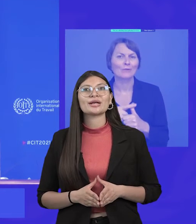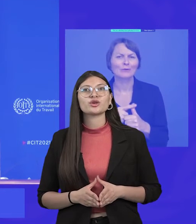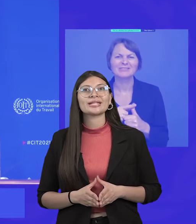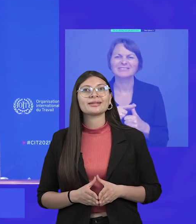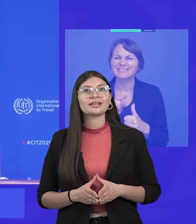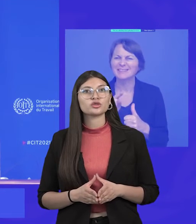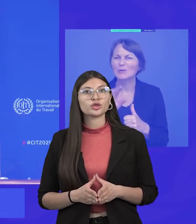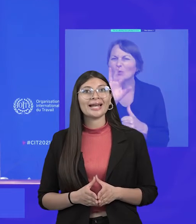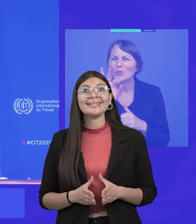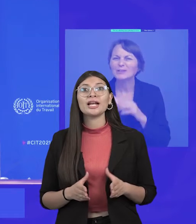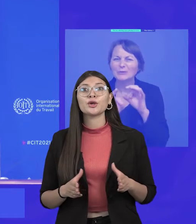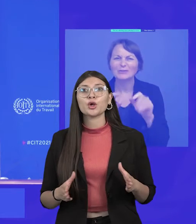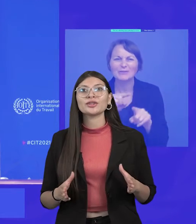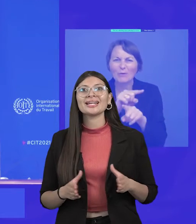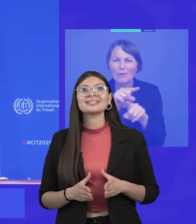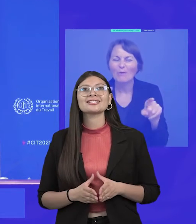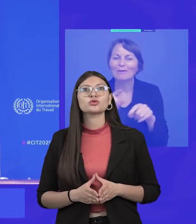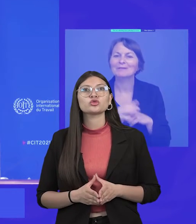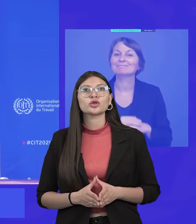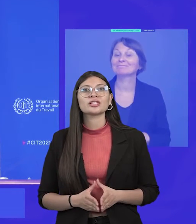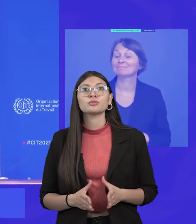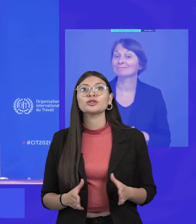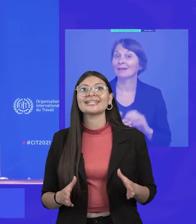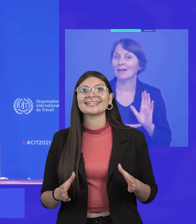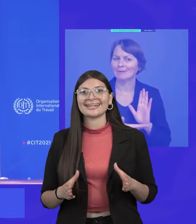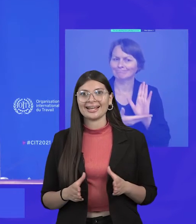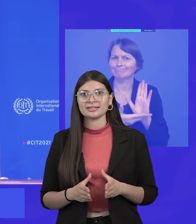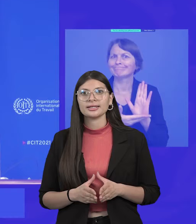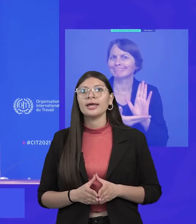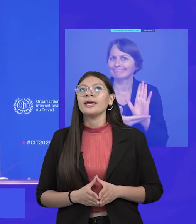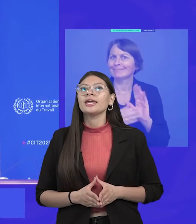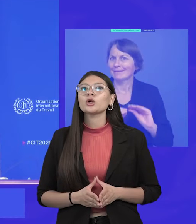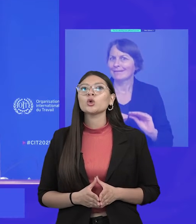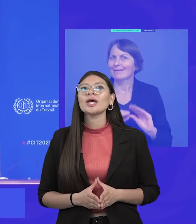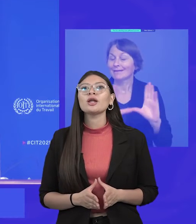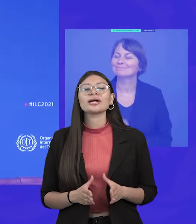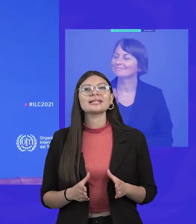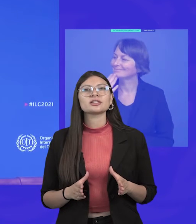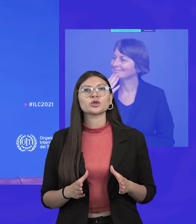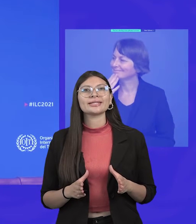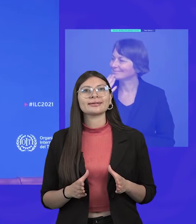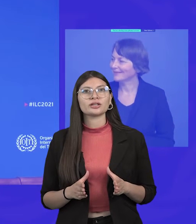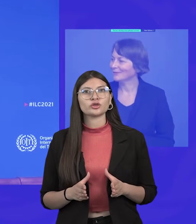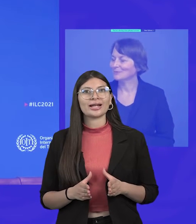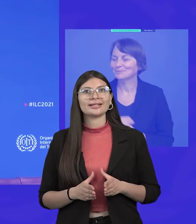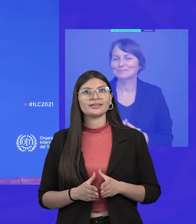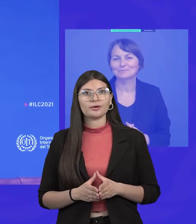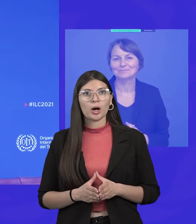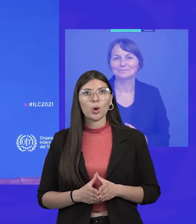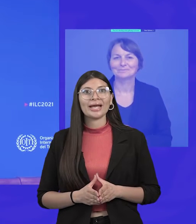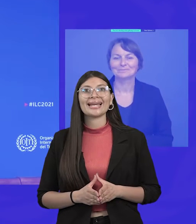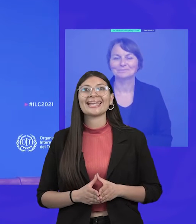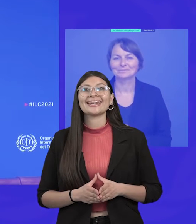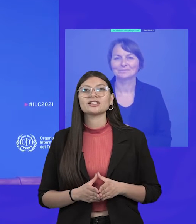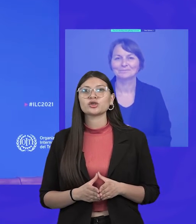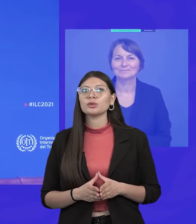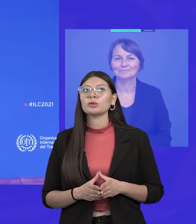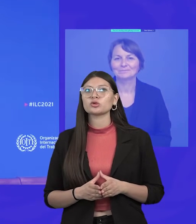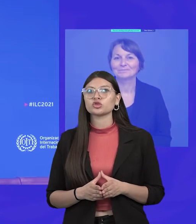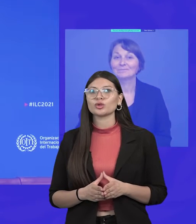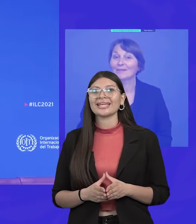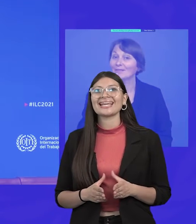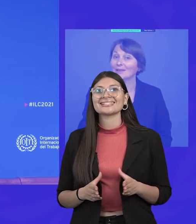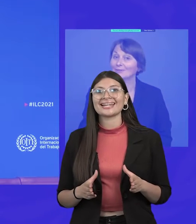la cooperación internacional y el rol de las instituciones multilaterales, incluida la Organización Internacional del Trabajo, en la